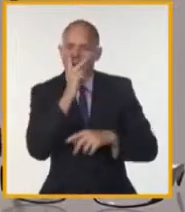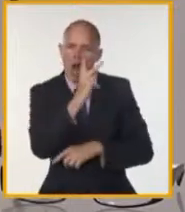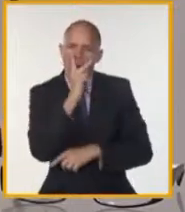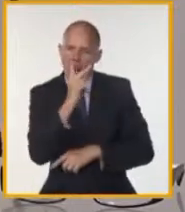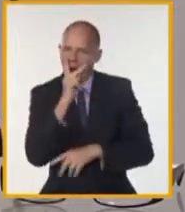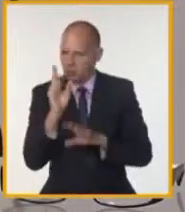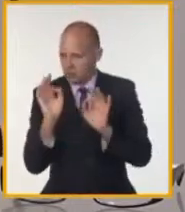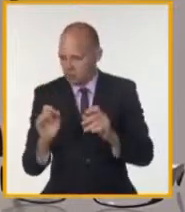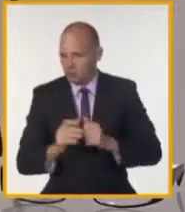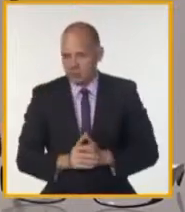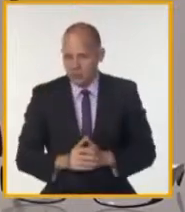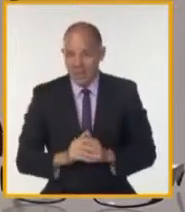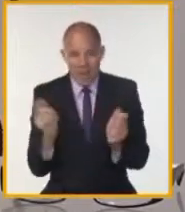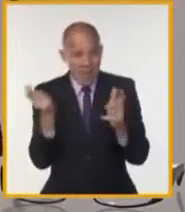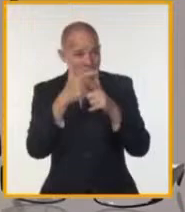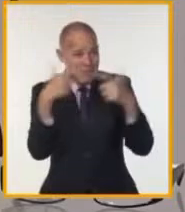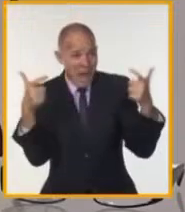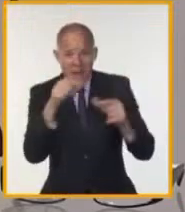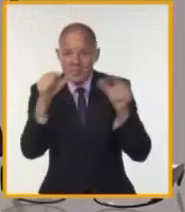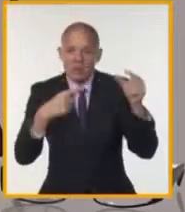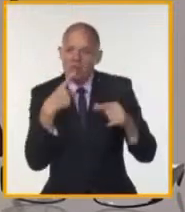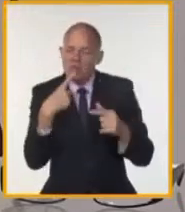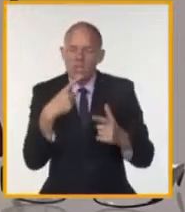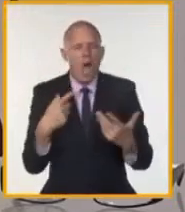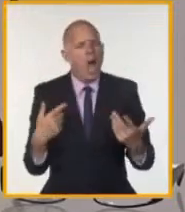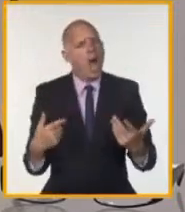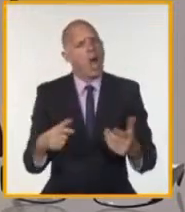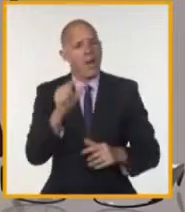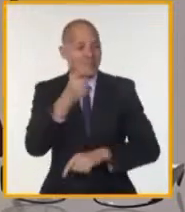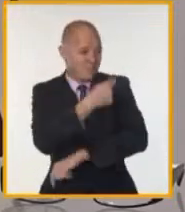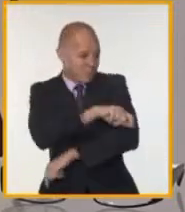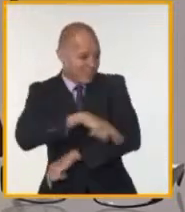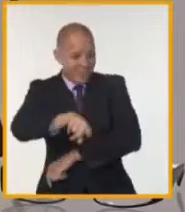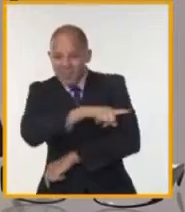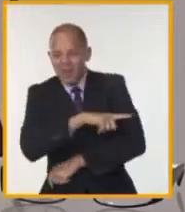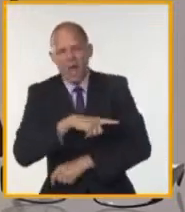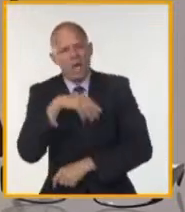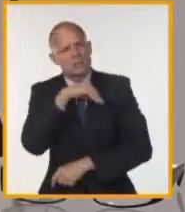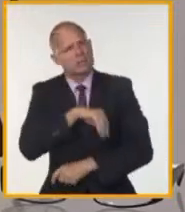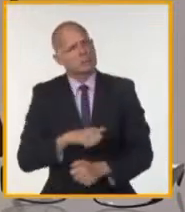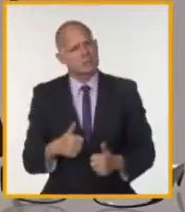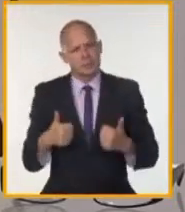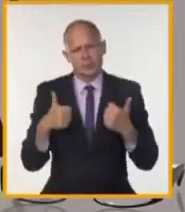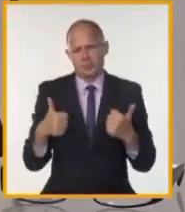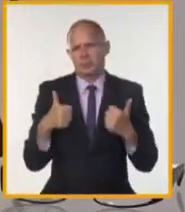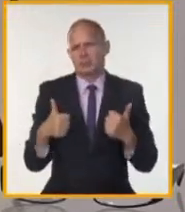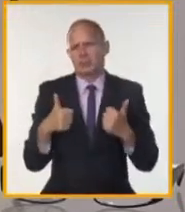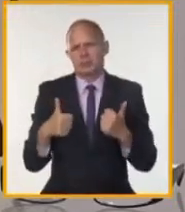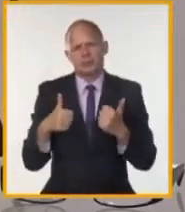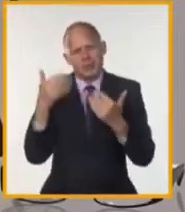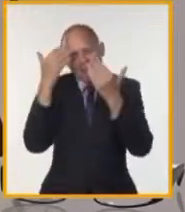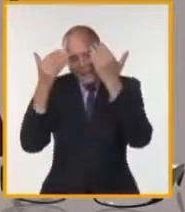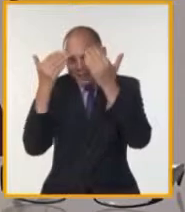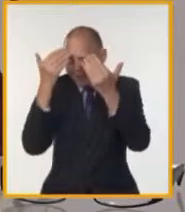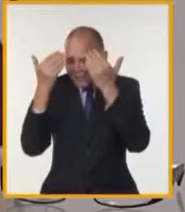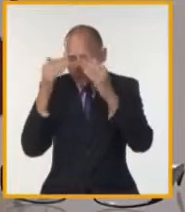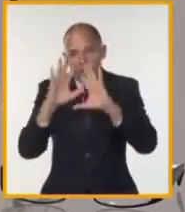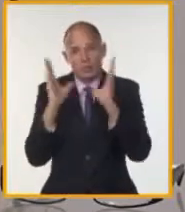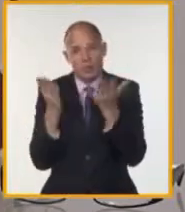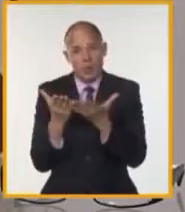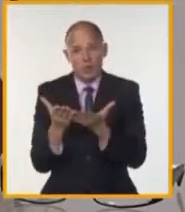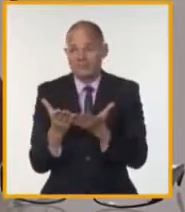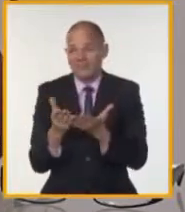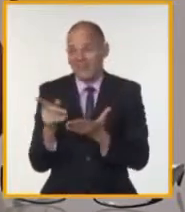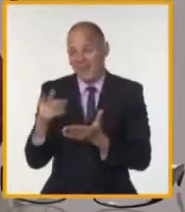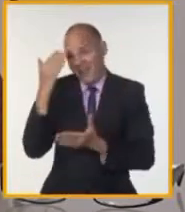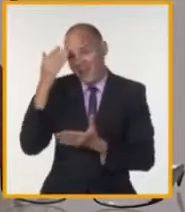mayoría, la inmensa mayoría de los criterios de los pacientes, eso que ustedes vieron ahí, lo seguimos, un modelo de gestión muy sensible, y lo hacen con pasión, lo